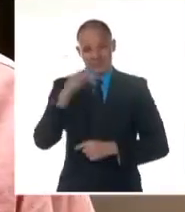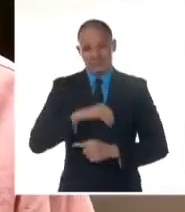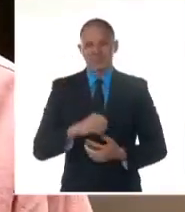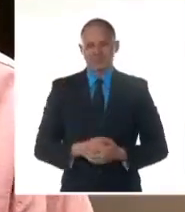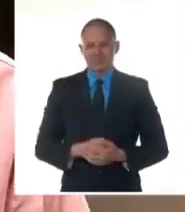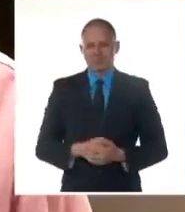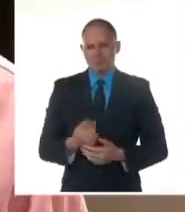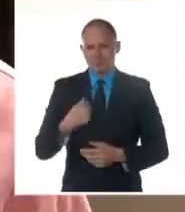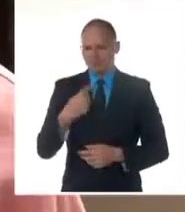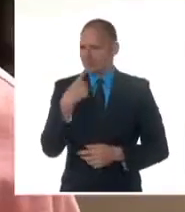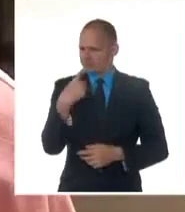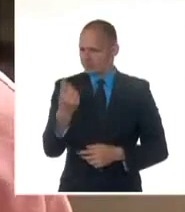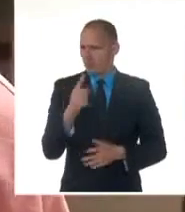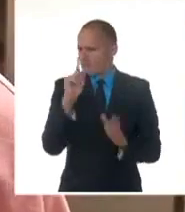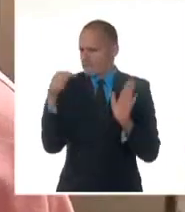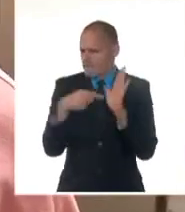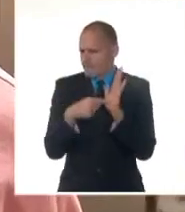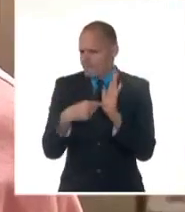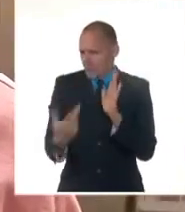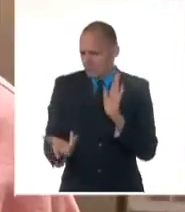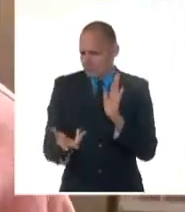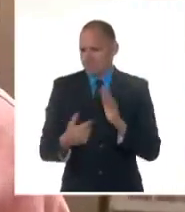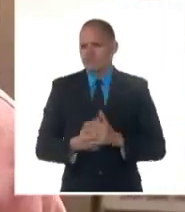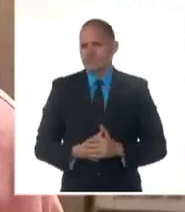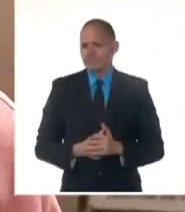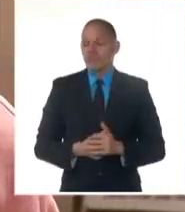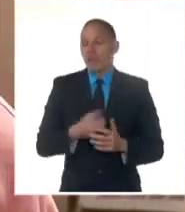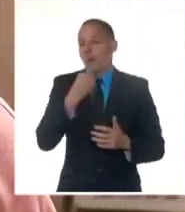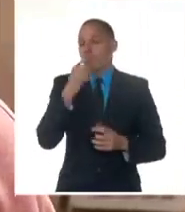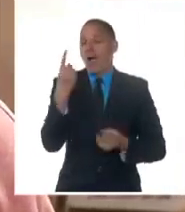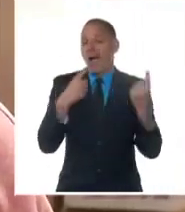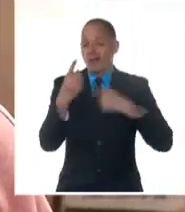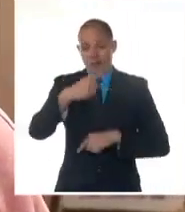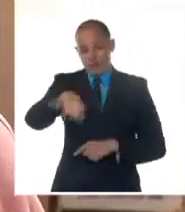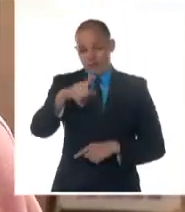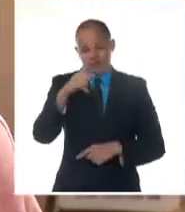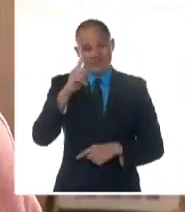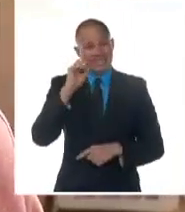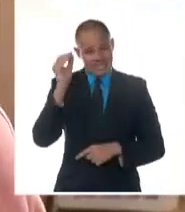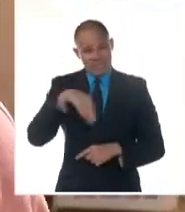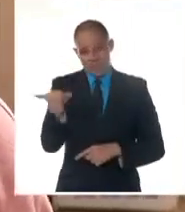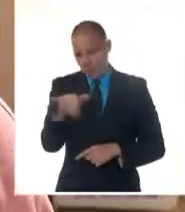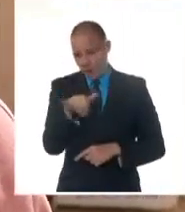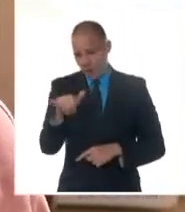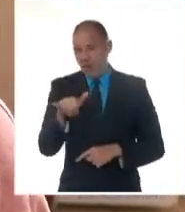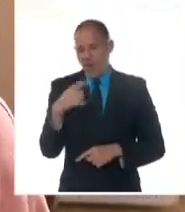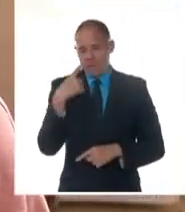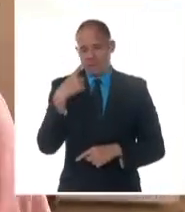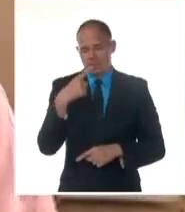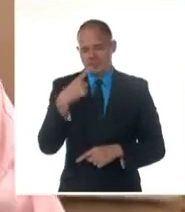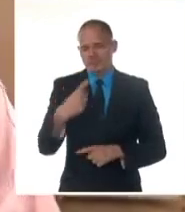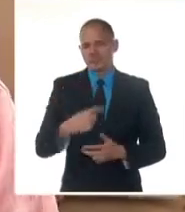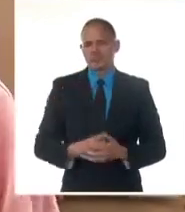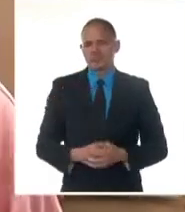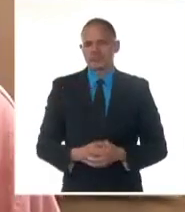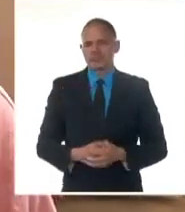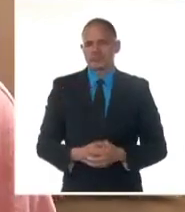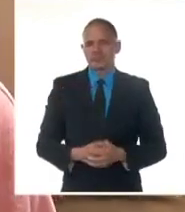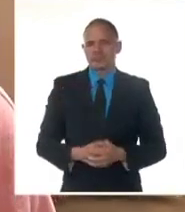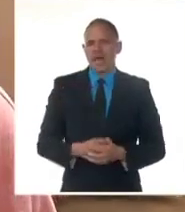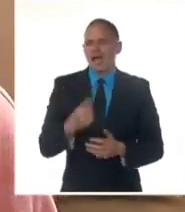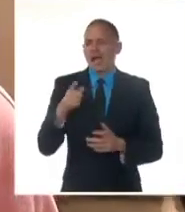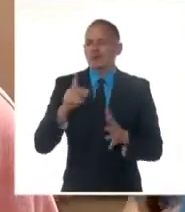me gustaría destacar algo que seguramente muchos de nuestros compañeros también estarán de acuerdo en ese aspecto